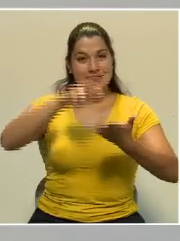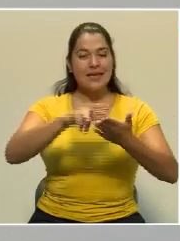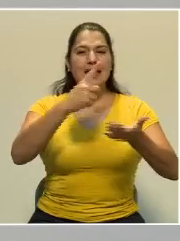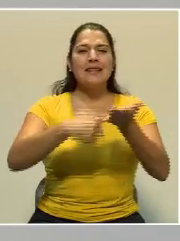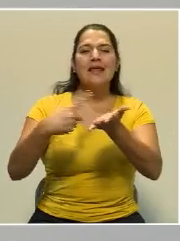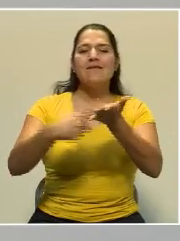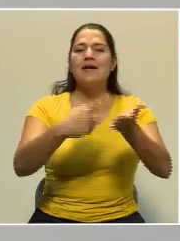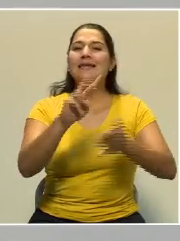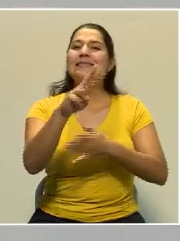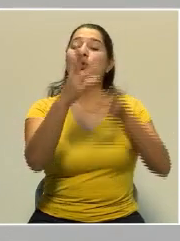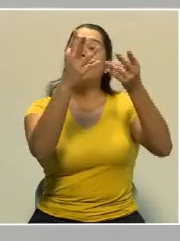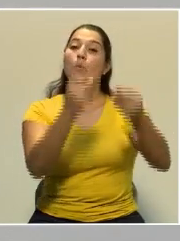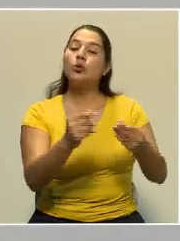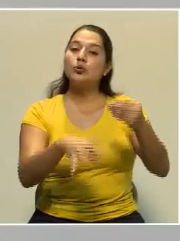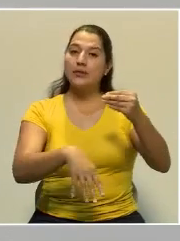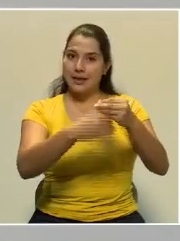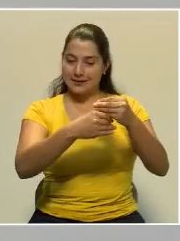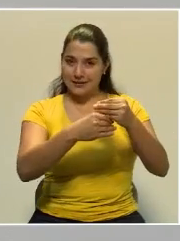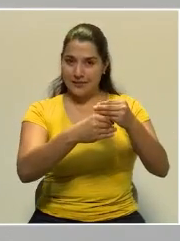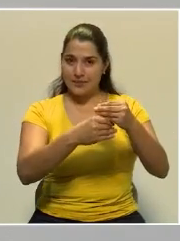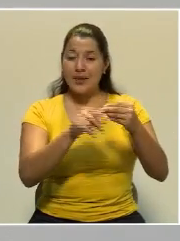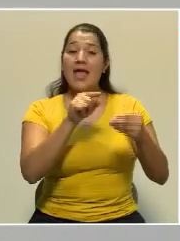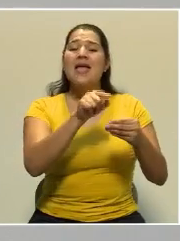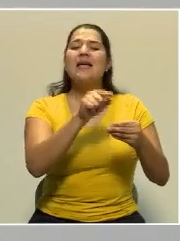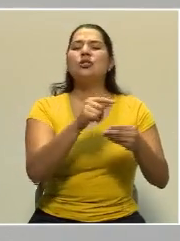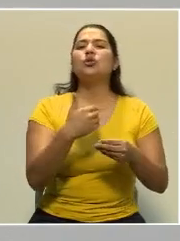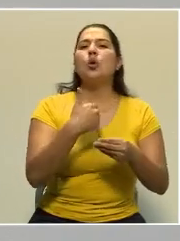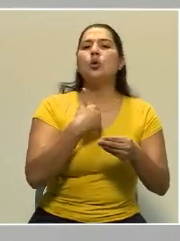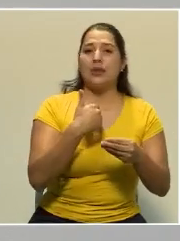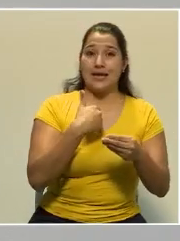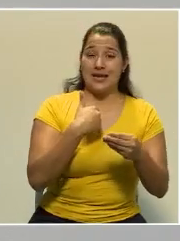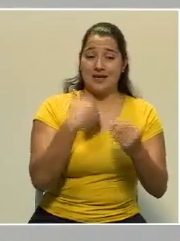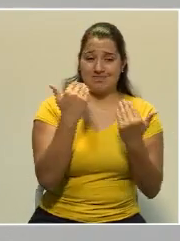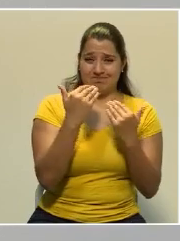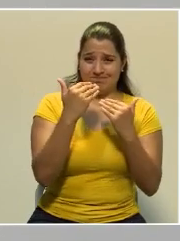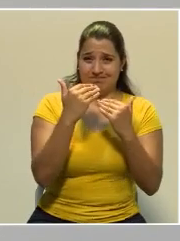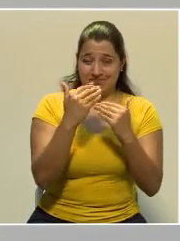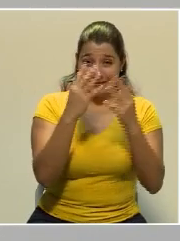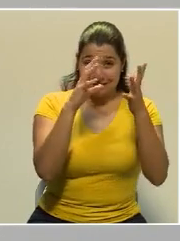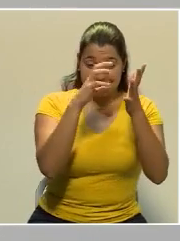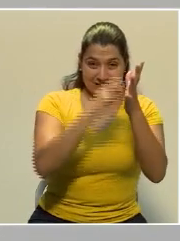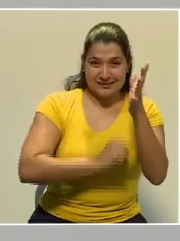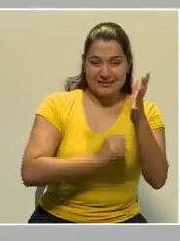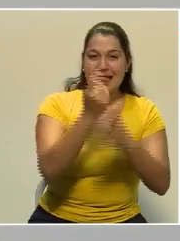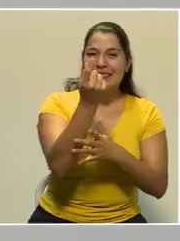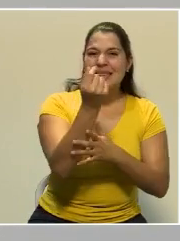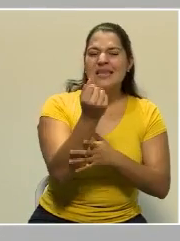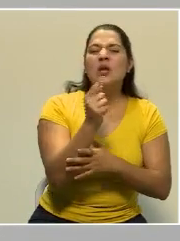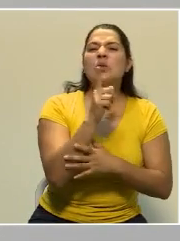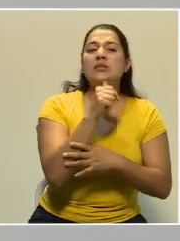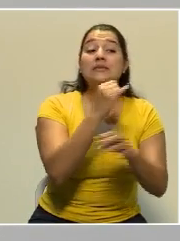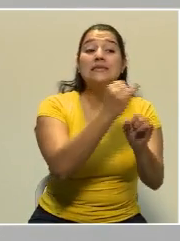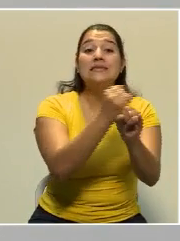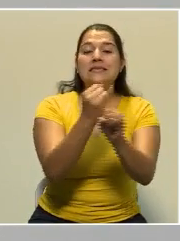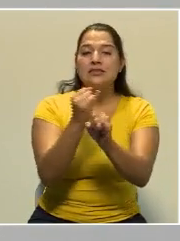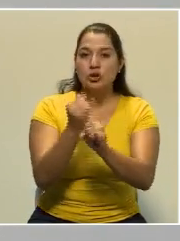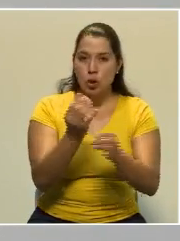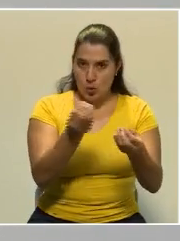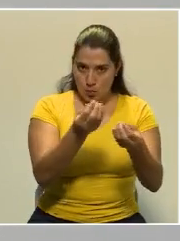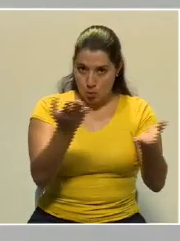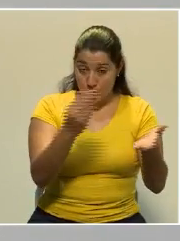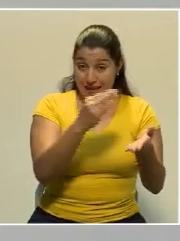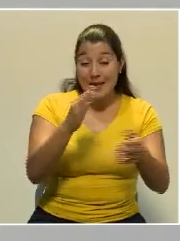segundo presupuesto extraordinario que contiene recortes a instituciones públicas y que